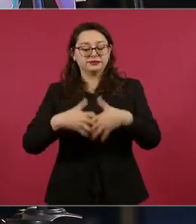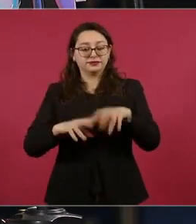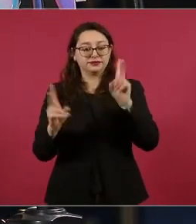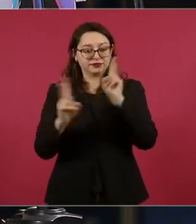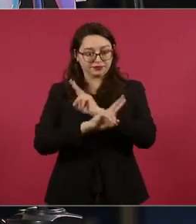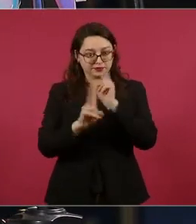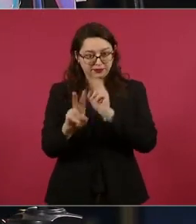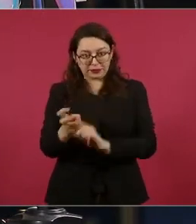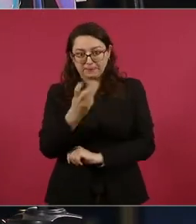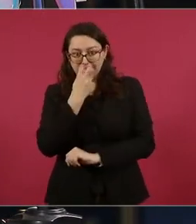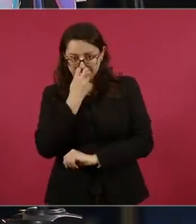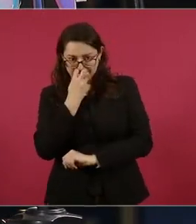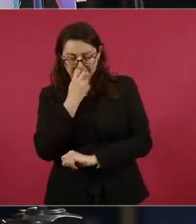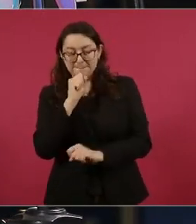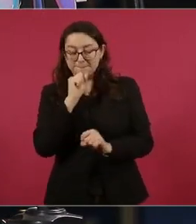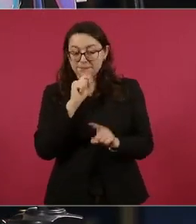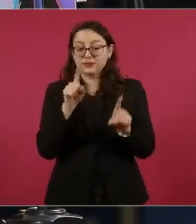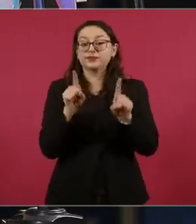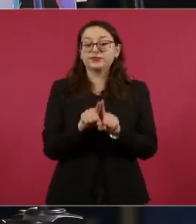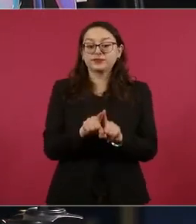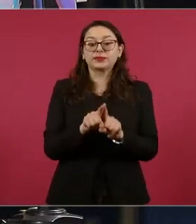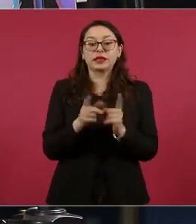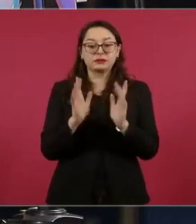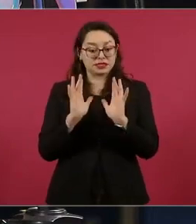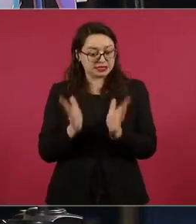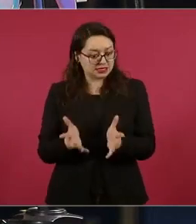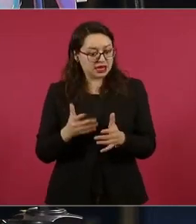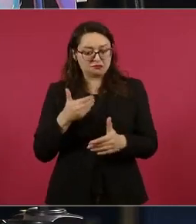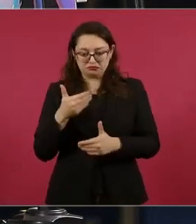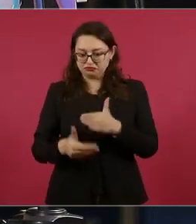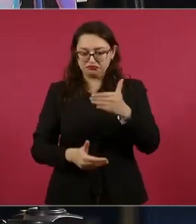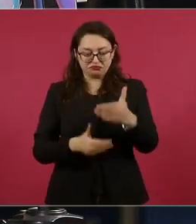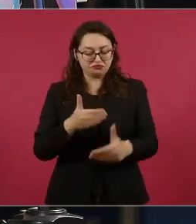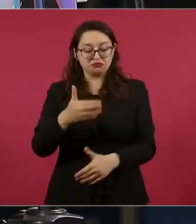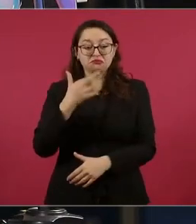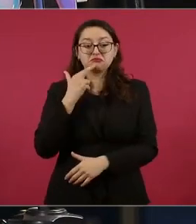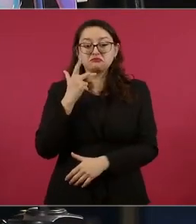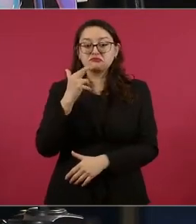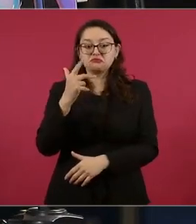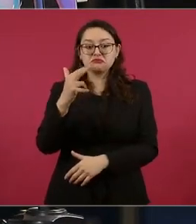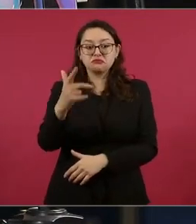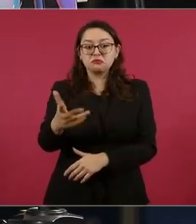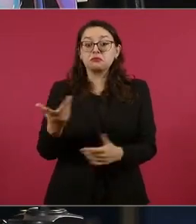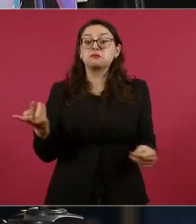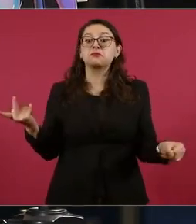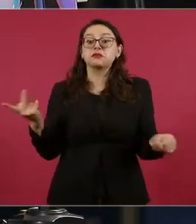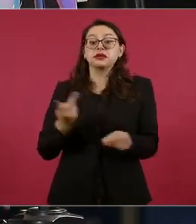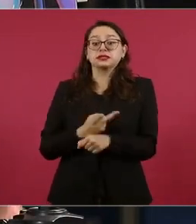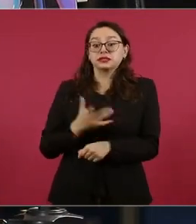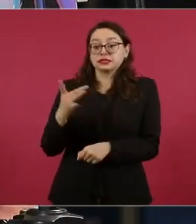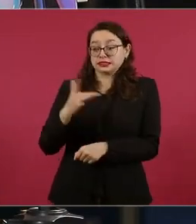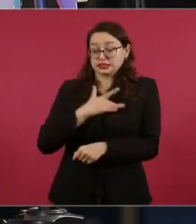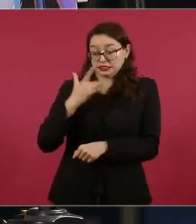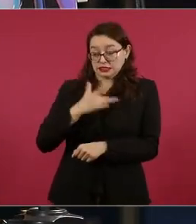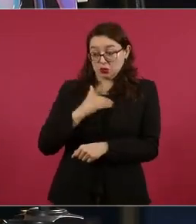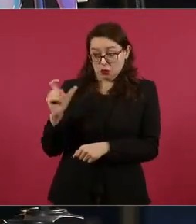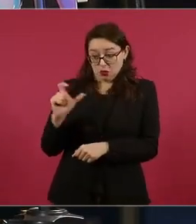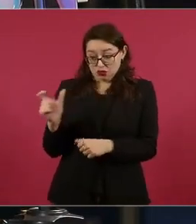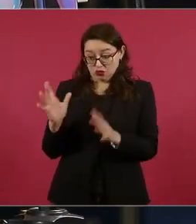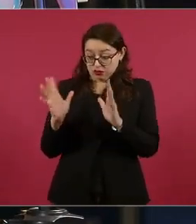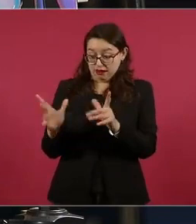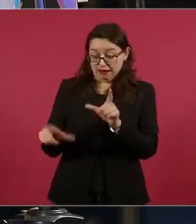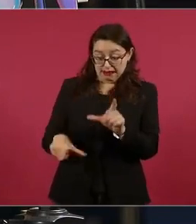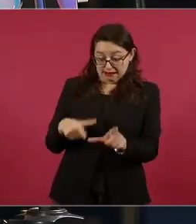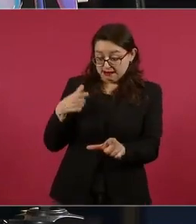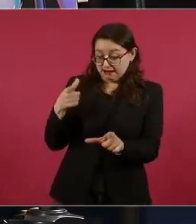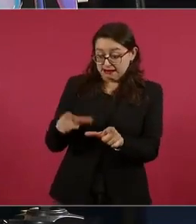dispositivos Y por supuesto la vacuna patria cuando ya esté a disposición eh en un segundo momento adicional